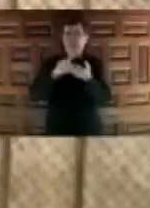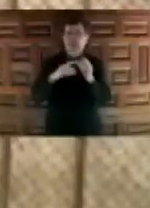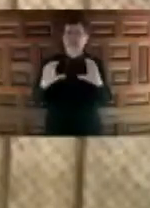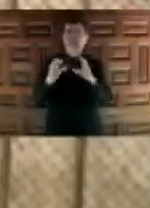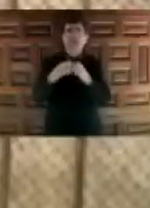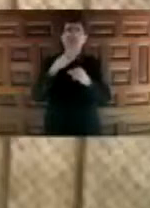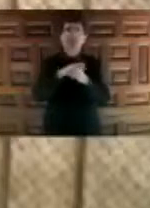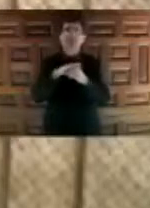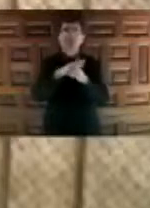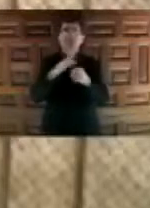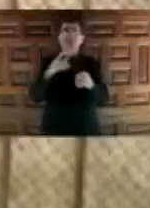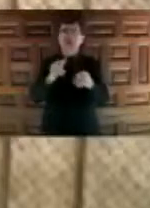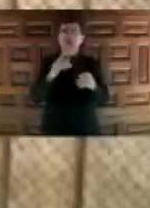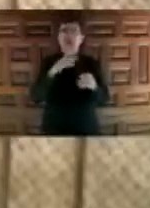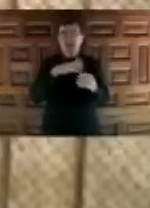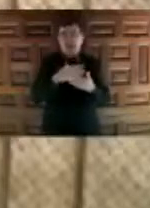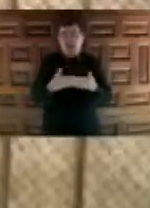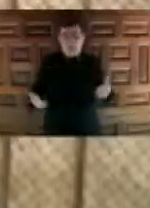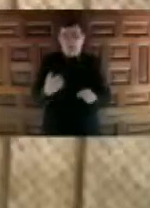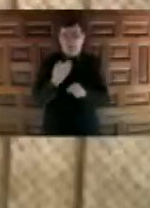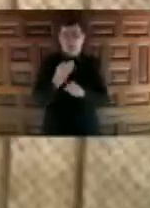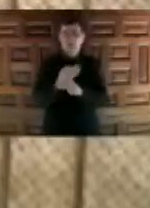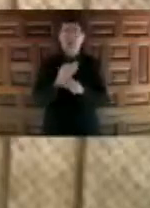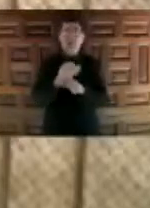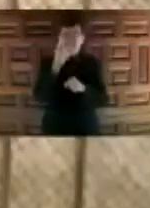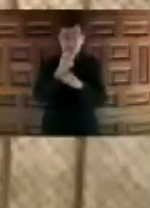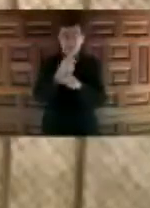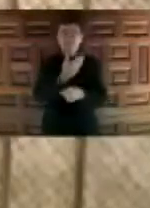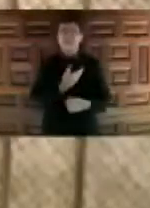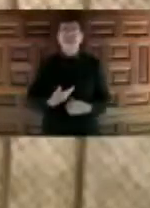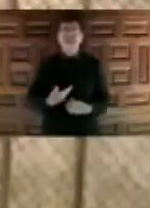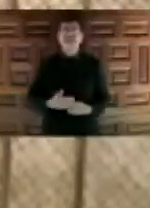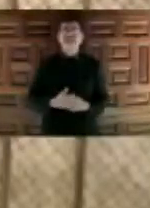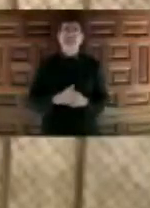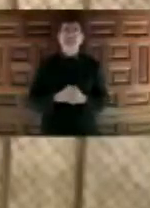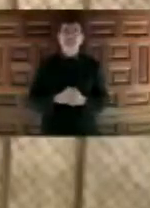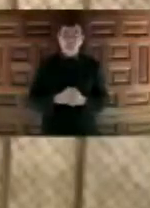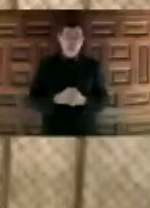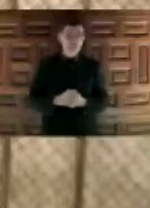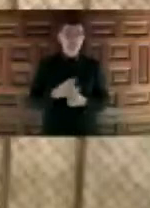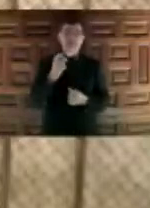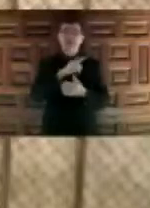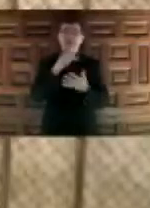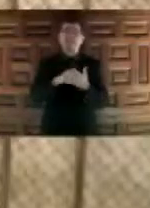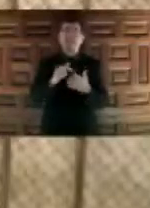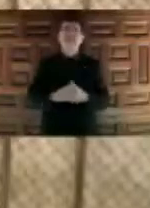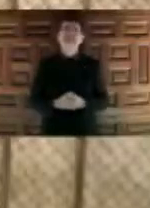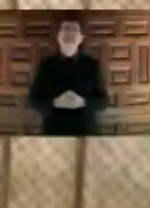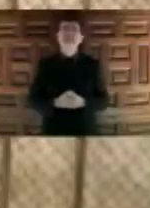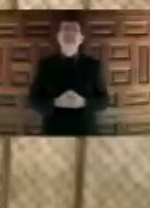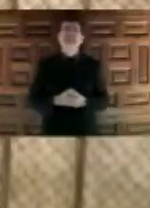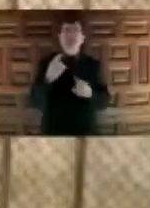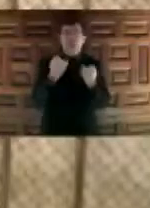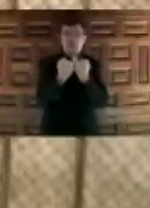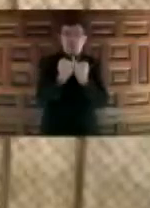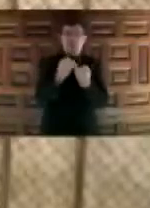de Investigación Educativa, donde actualmente es vicepresidenta de este espacio, de este consejo. Y es